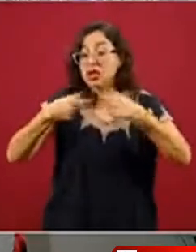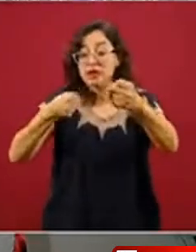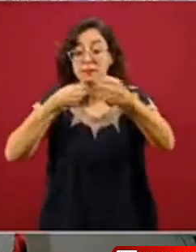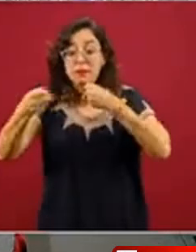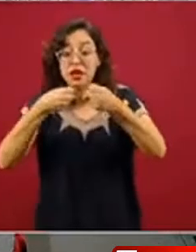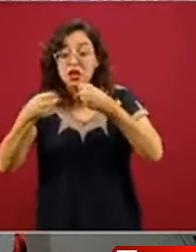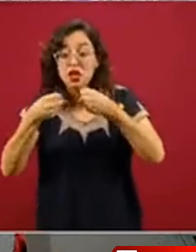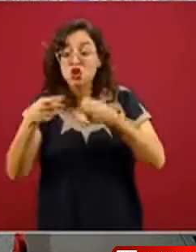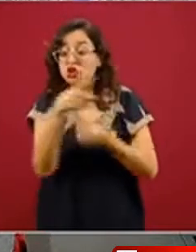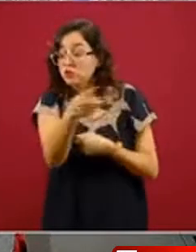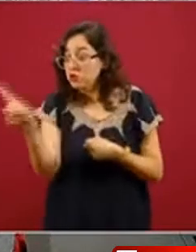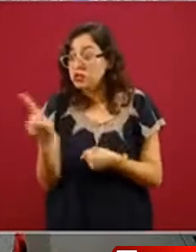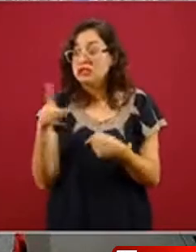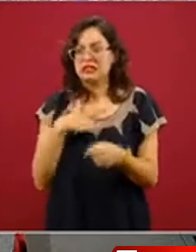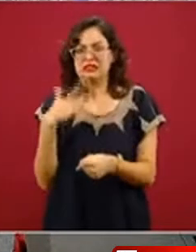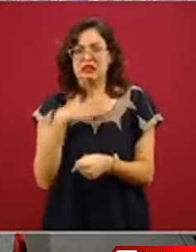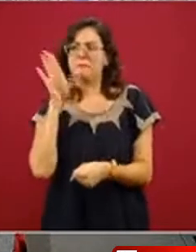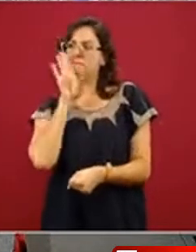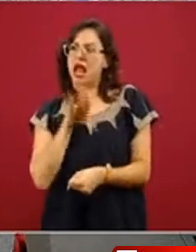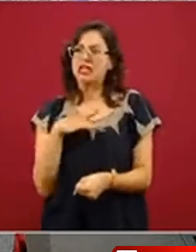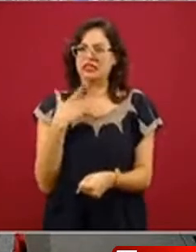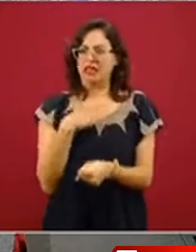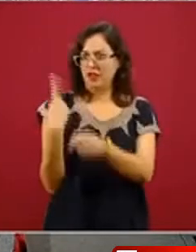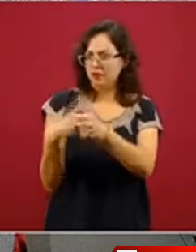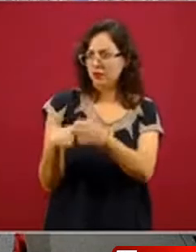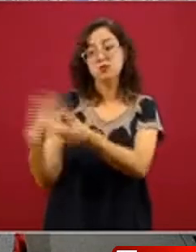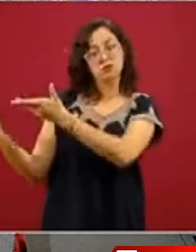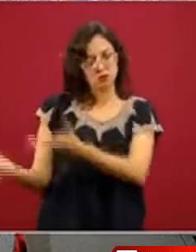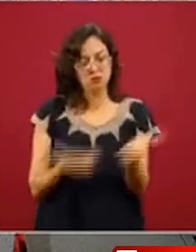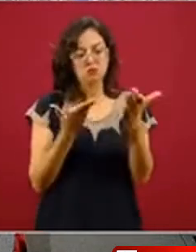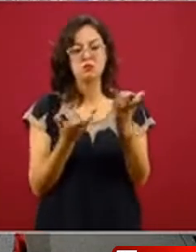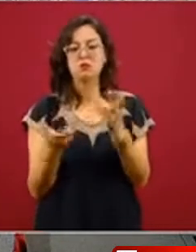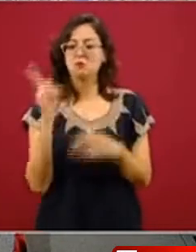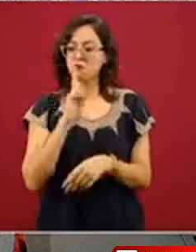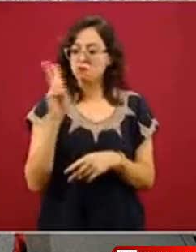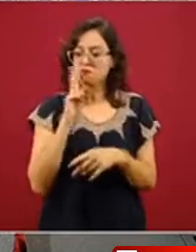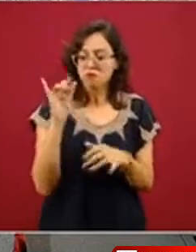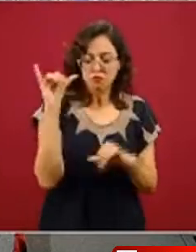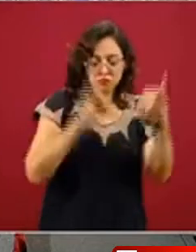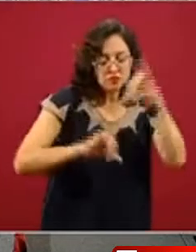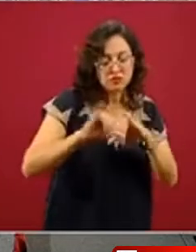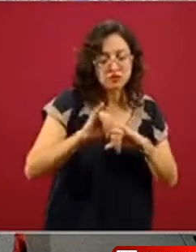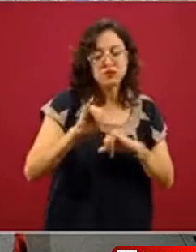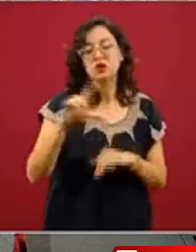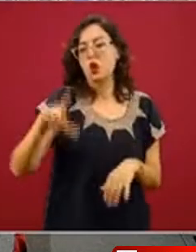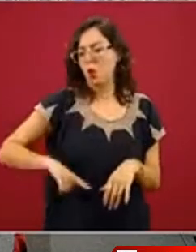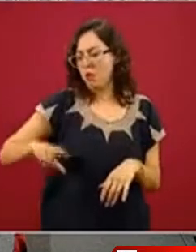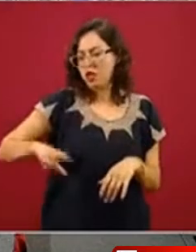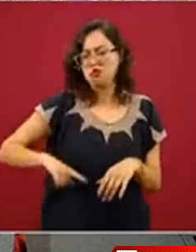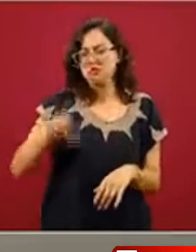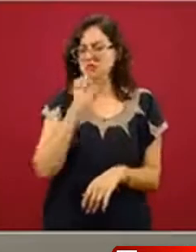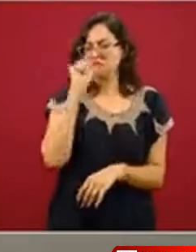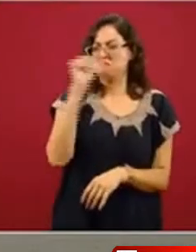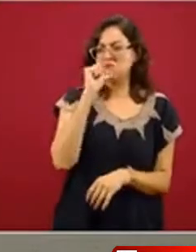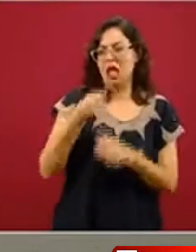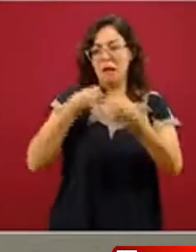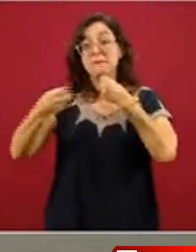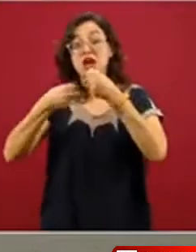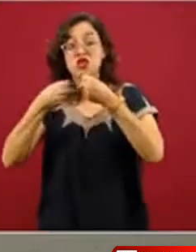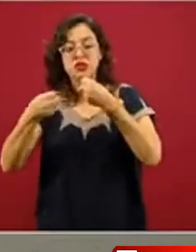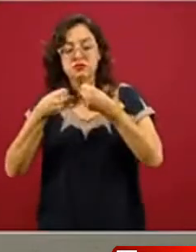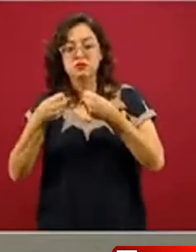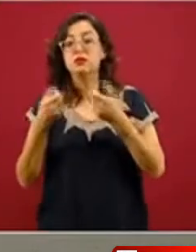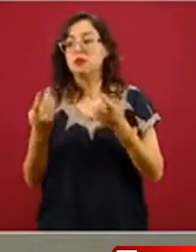ciudadanos dedicados a la comunicación de medios públicos y de medios privados de comunicación, que